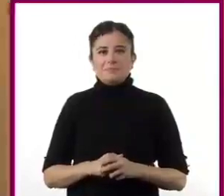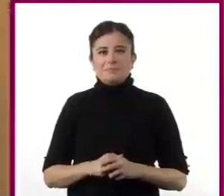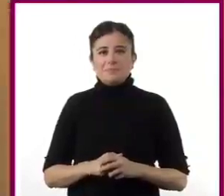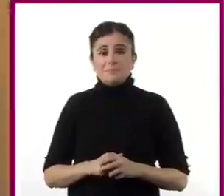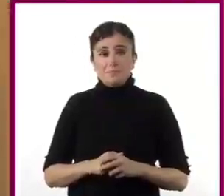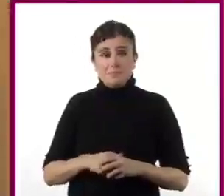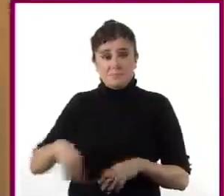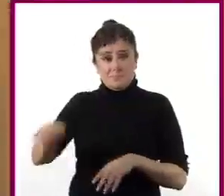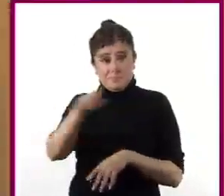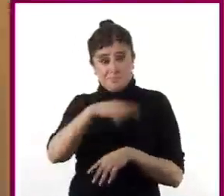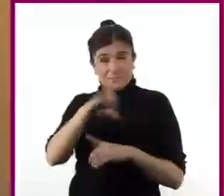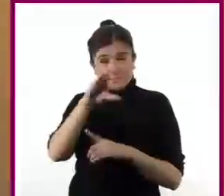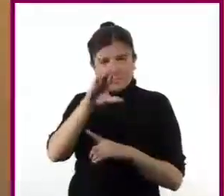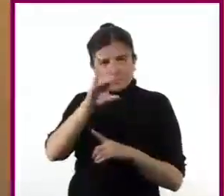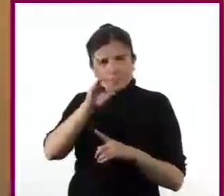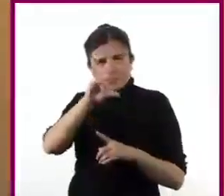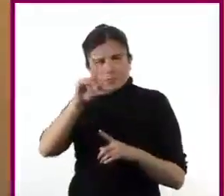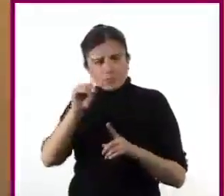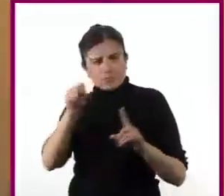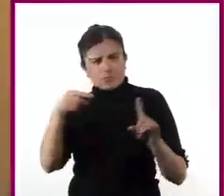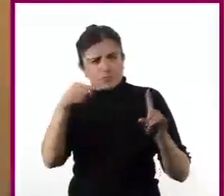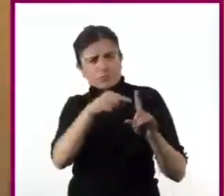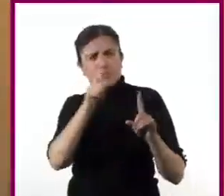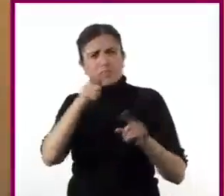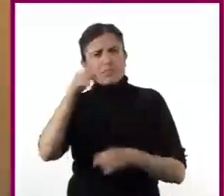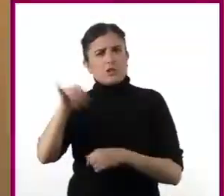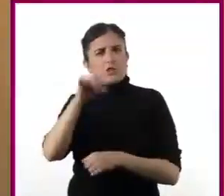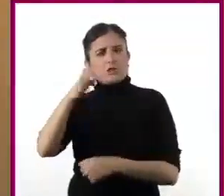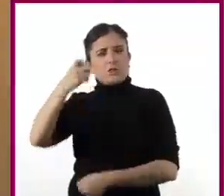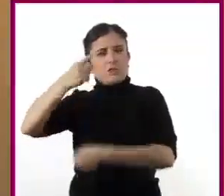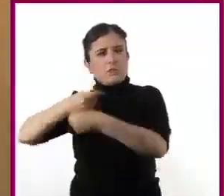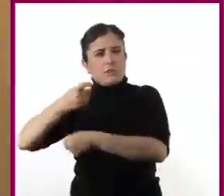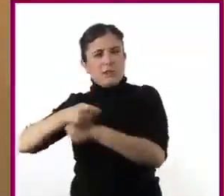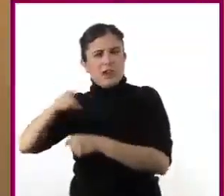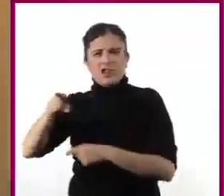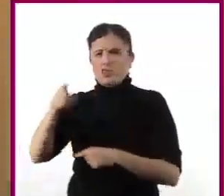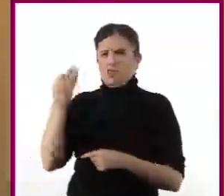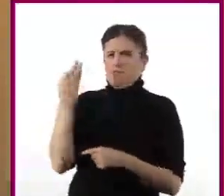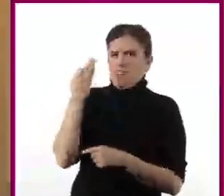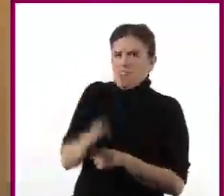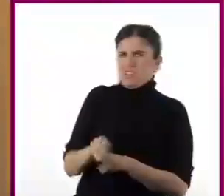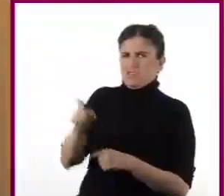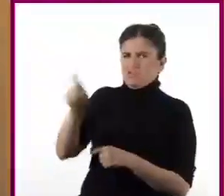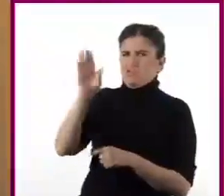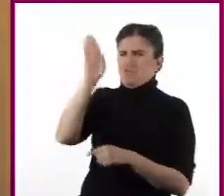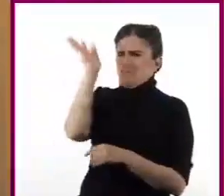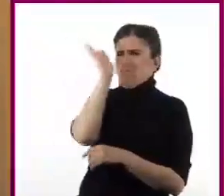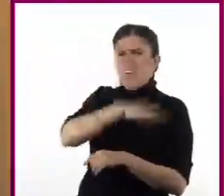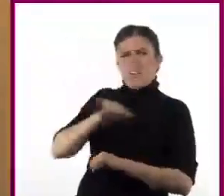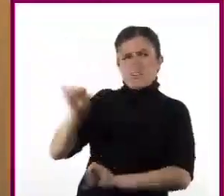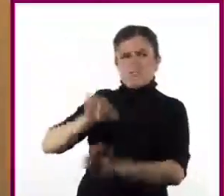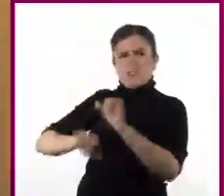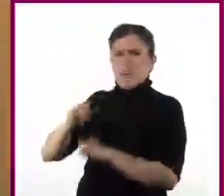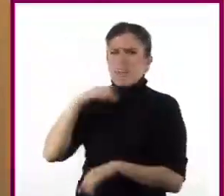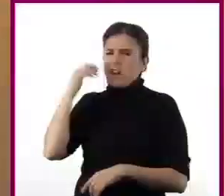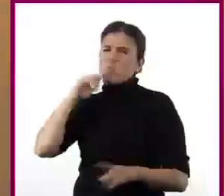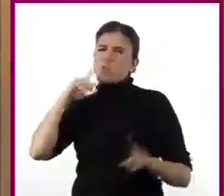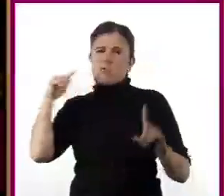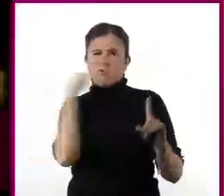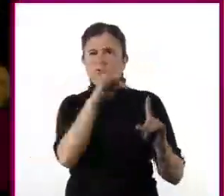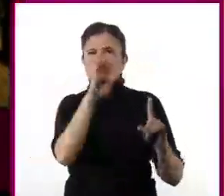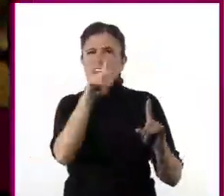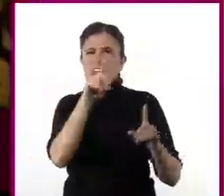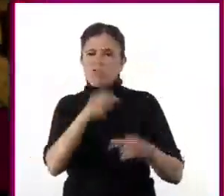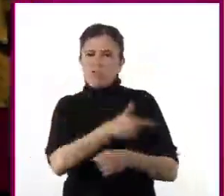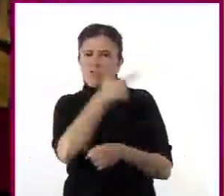La mayoría de los criollos consideraban a José I un usurpador y pedían que volviera a gobernar Fernando VII.